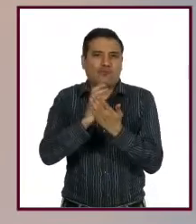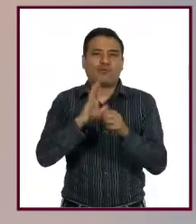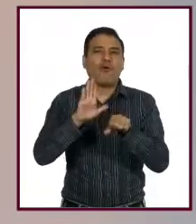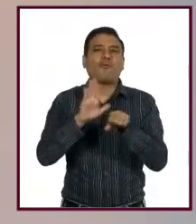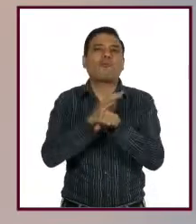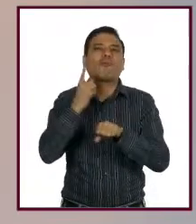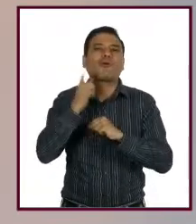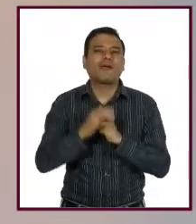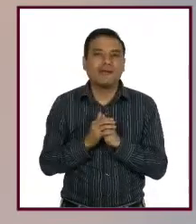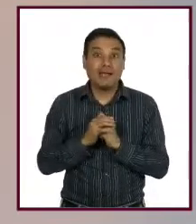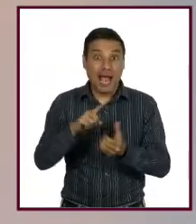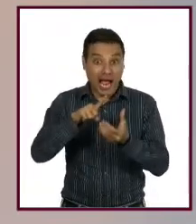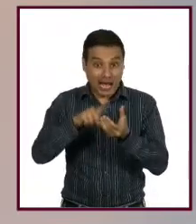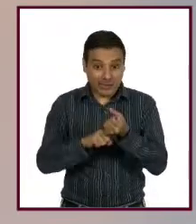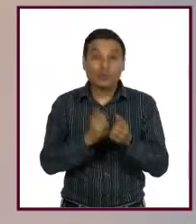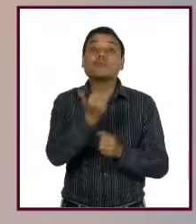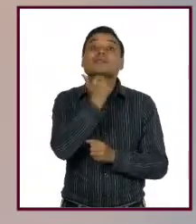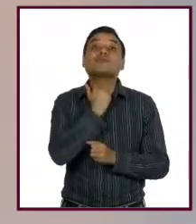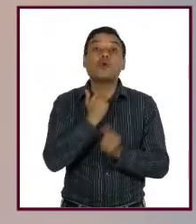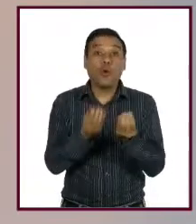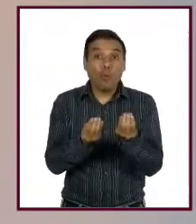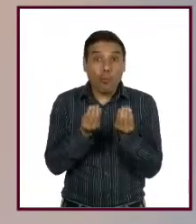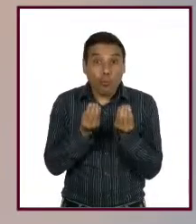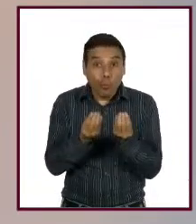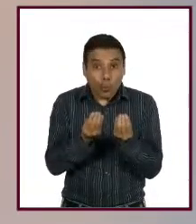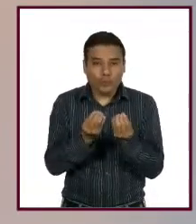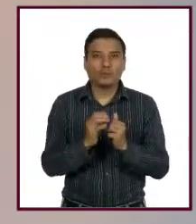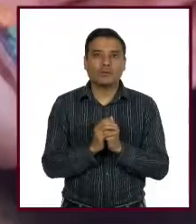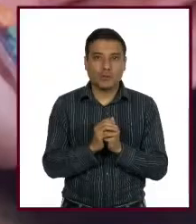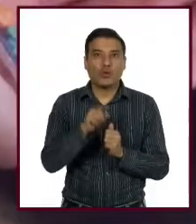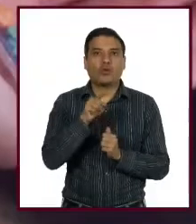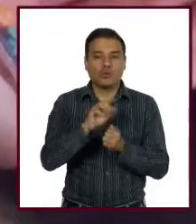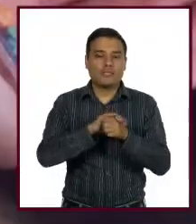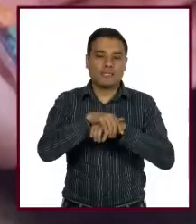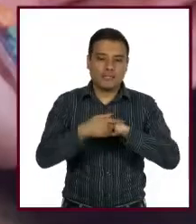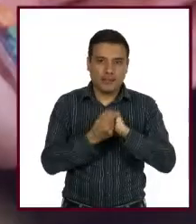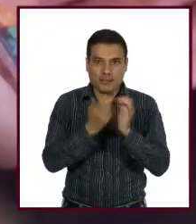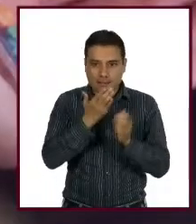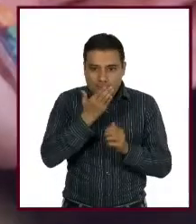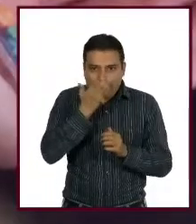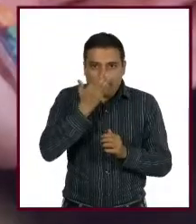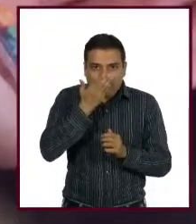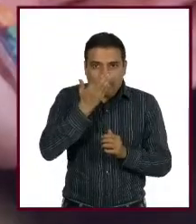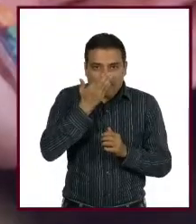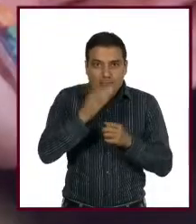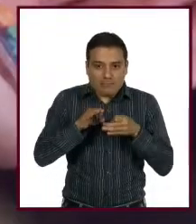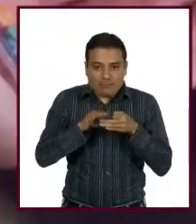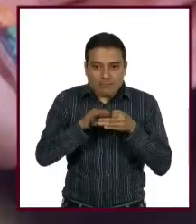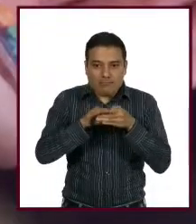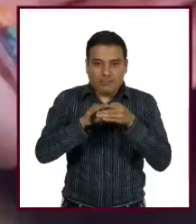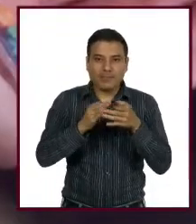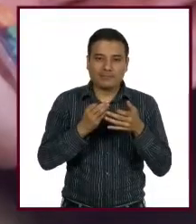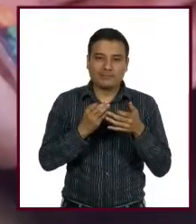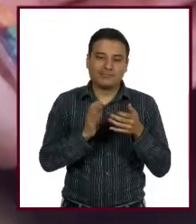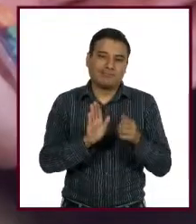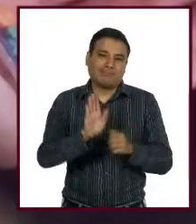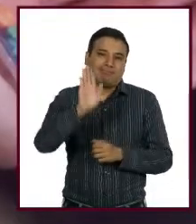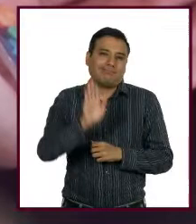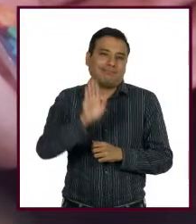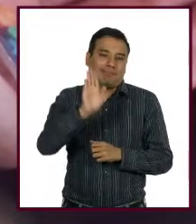a ubicar este tipo de consumos en abuso de alcohol. Muy bien, muchas gracias. Gaby Cerezo, ¿cuál es